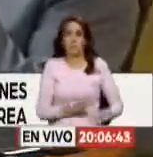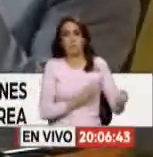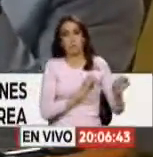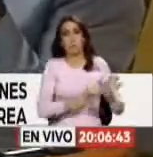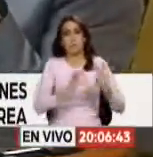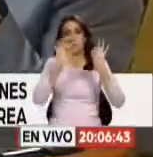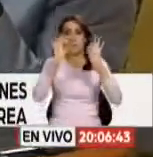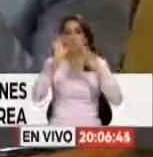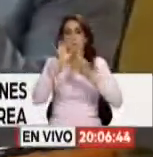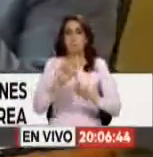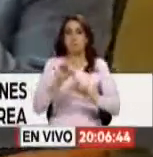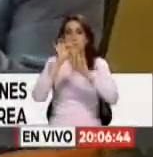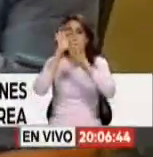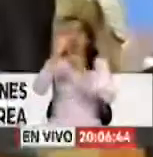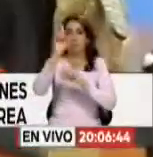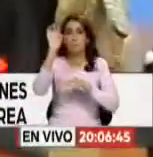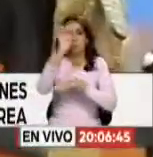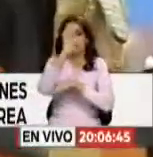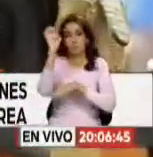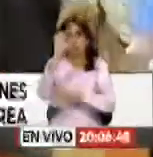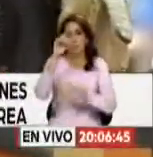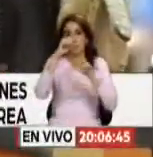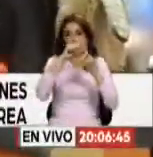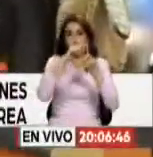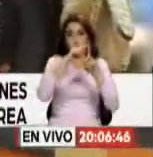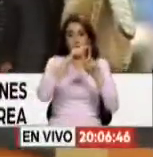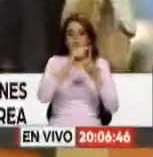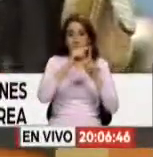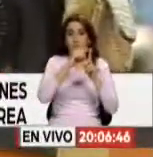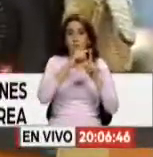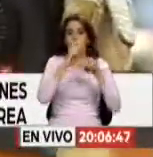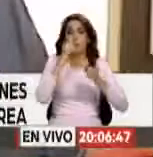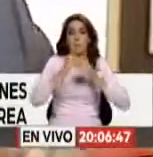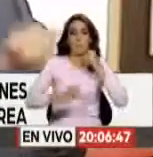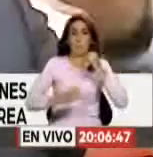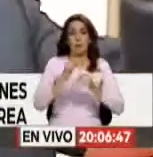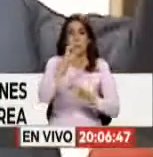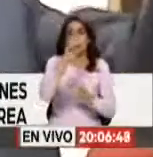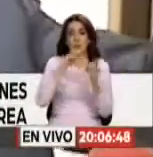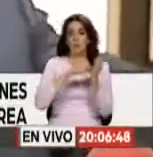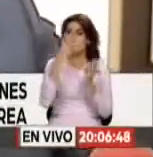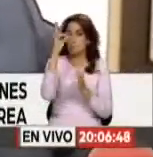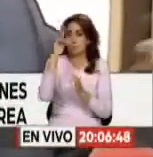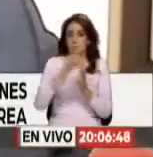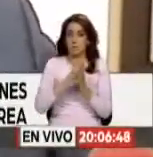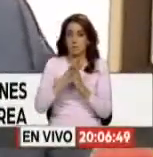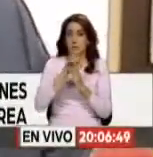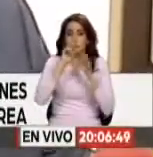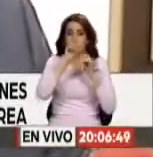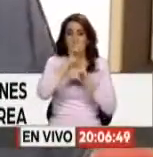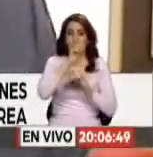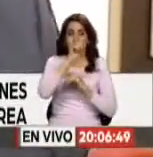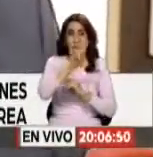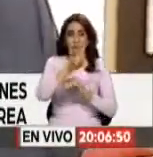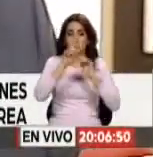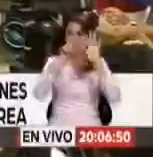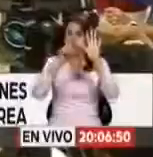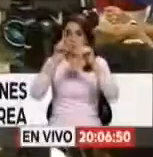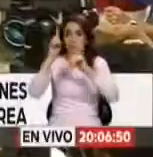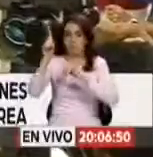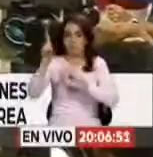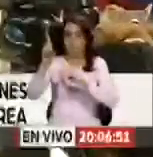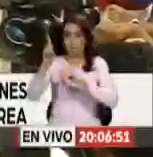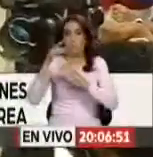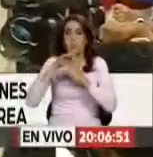examen especial entre el 1 de enero del año 2012 y mayo de 2017, en que se realizaron 261 vuelos internacionales